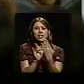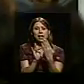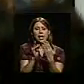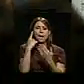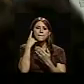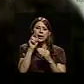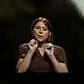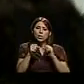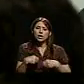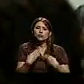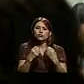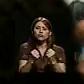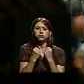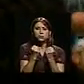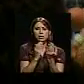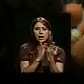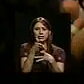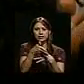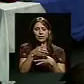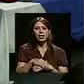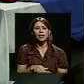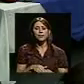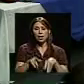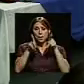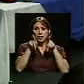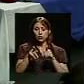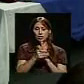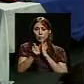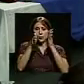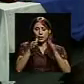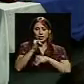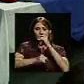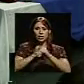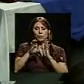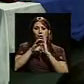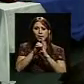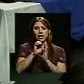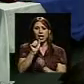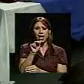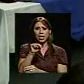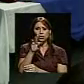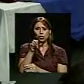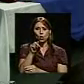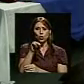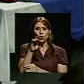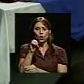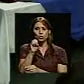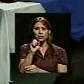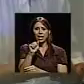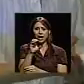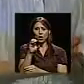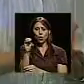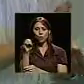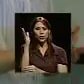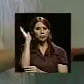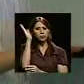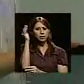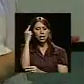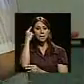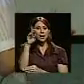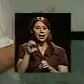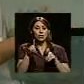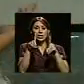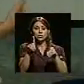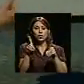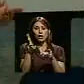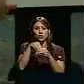para potenciar la accesibilidad. Expertos internacionales como Antonio Sacco dictaron charlas para aplicar en la educación